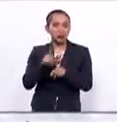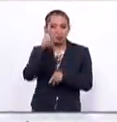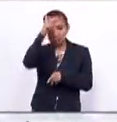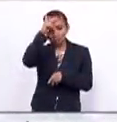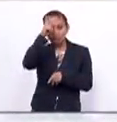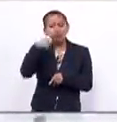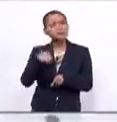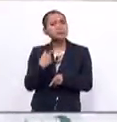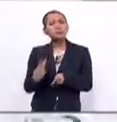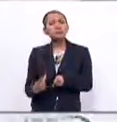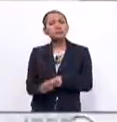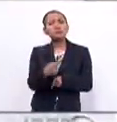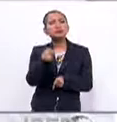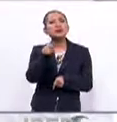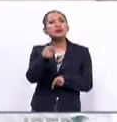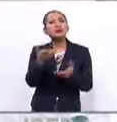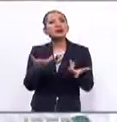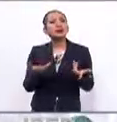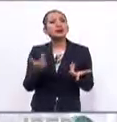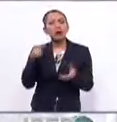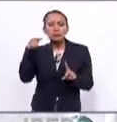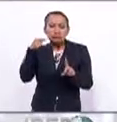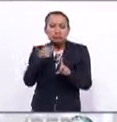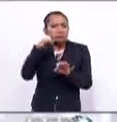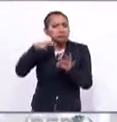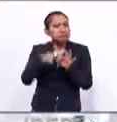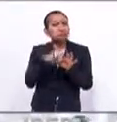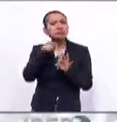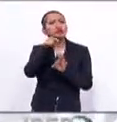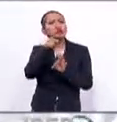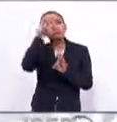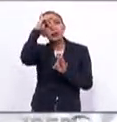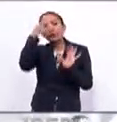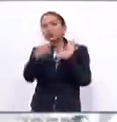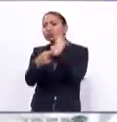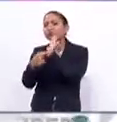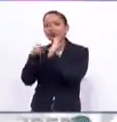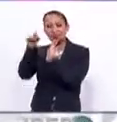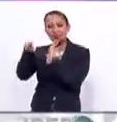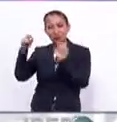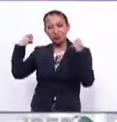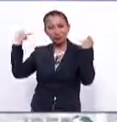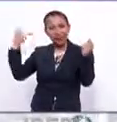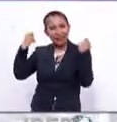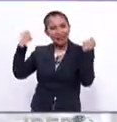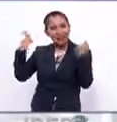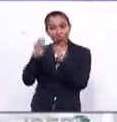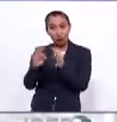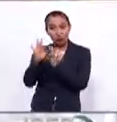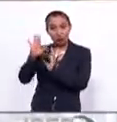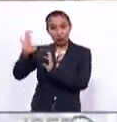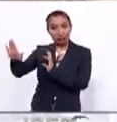peruanos. Me gustaría preguntarte qué fue específicamente lo que Perú mostró en esta feria,